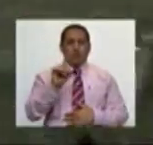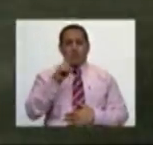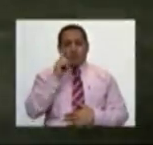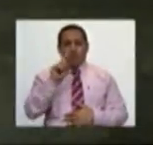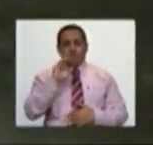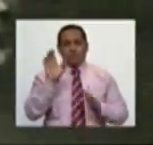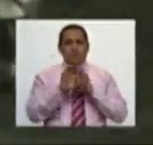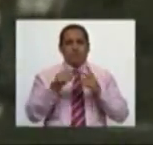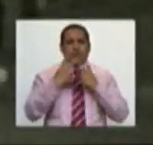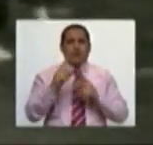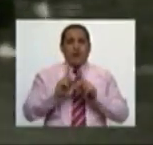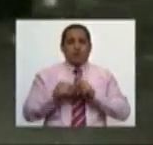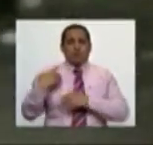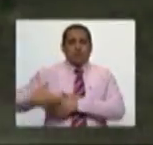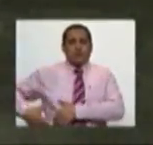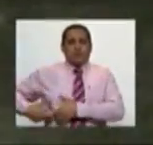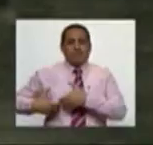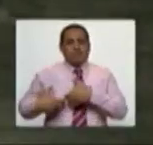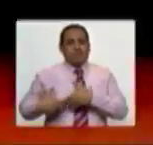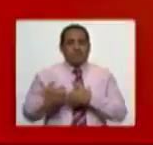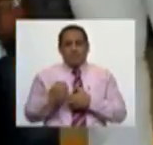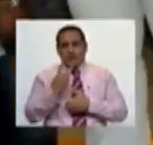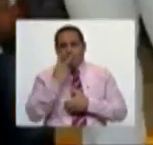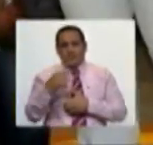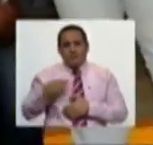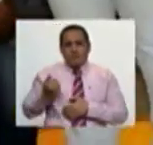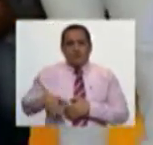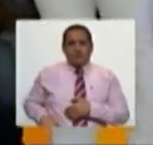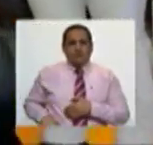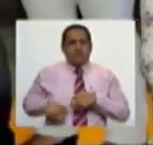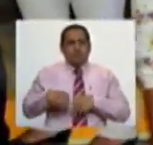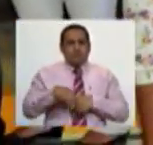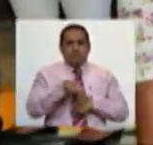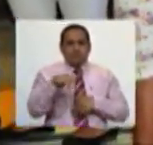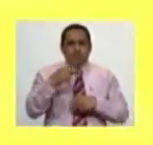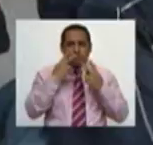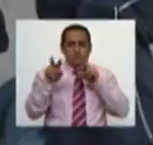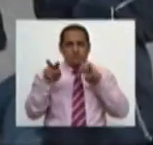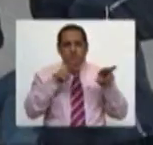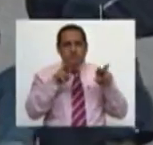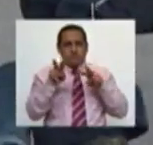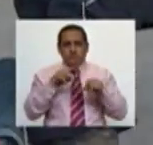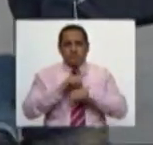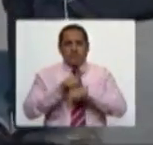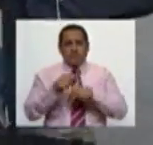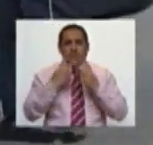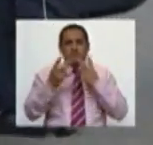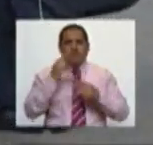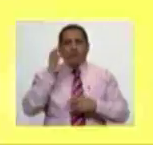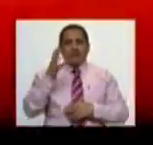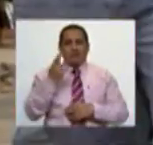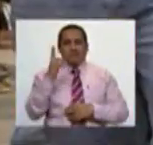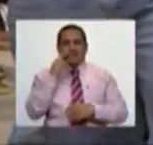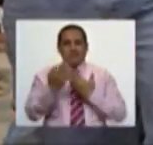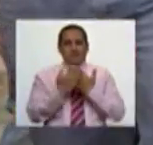sin conocer, se ajusta la cartera siempre hacia adelante, la mano en la billetera y paso a paso, siempre la chequeada rápida para